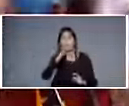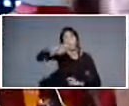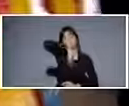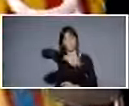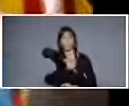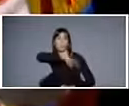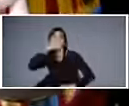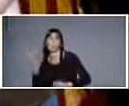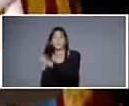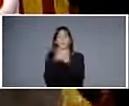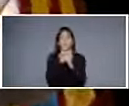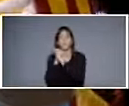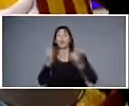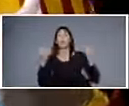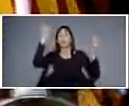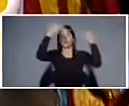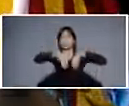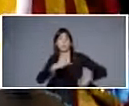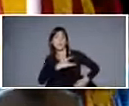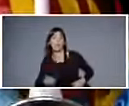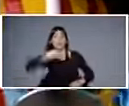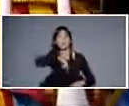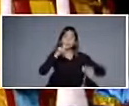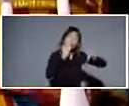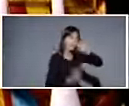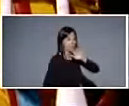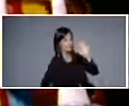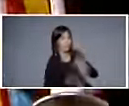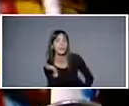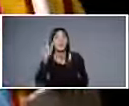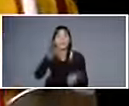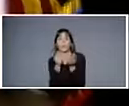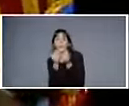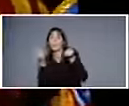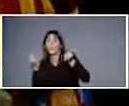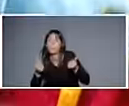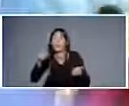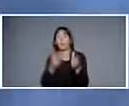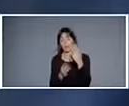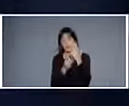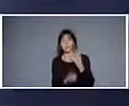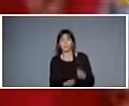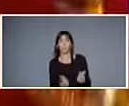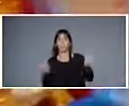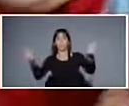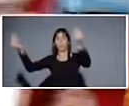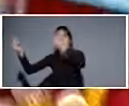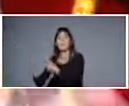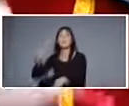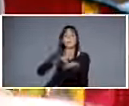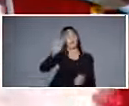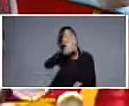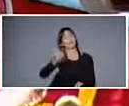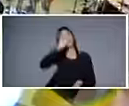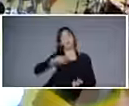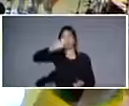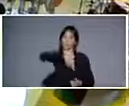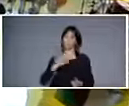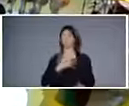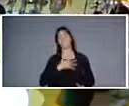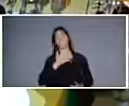puente. La noche en blanco que nos vamos de tapas, el día de la fuga que cuando el gas escapa. El día Canaria pues somos